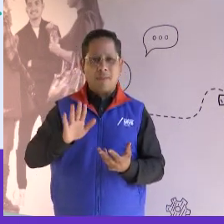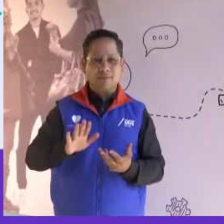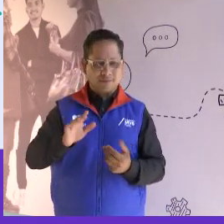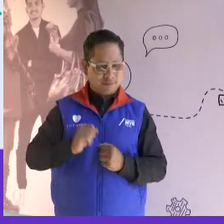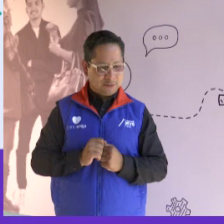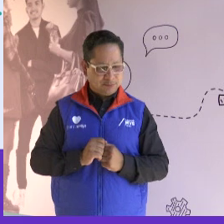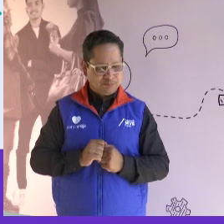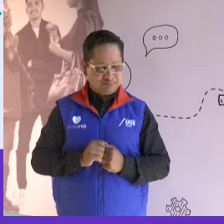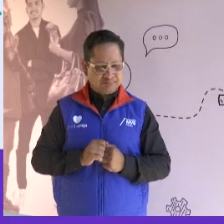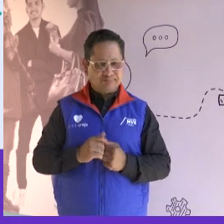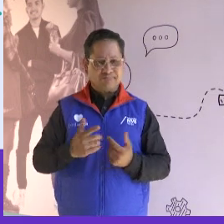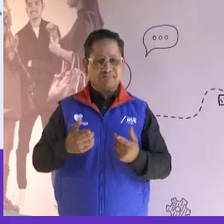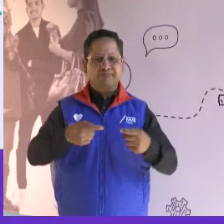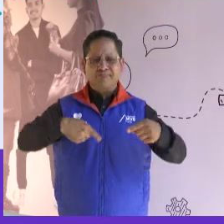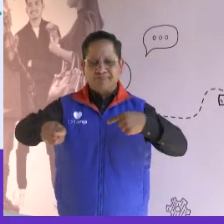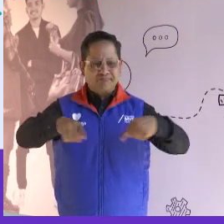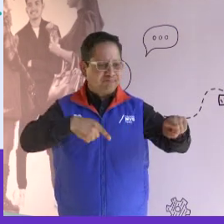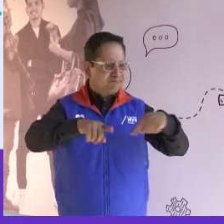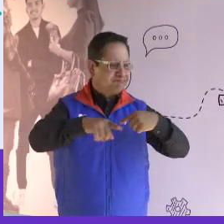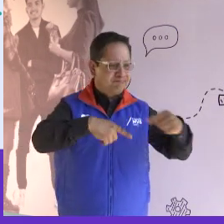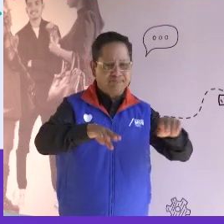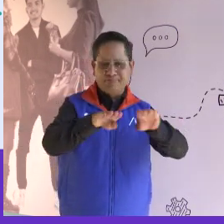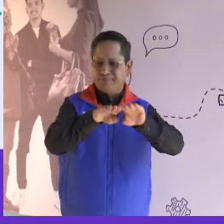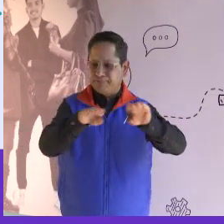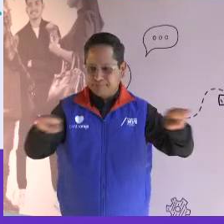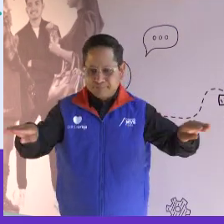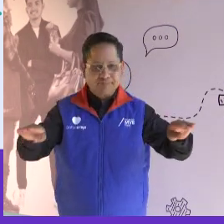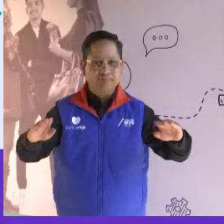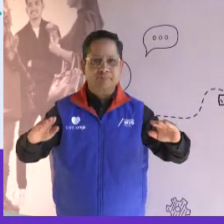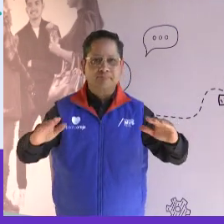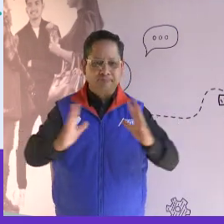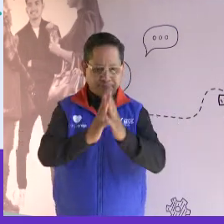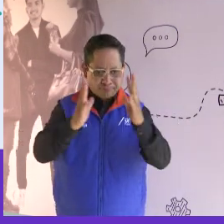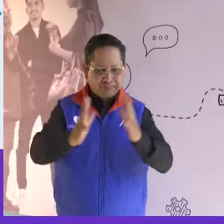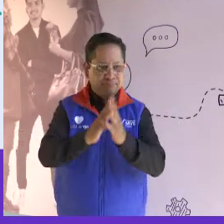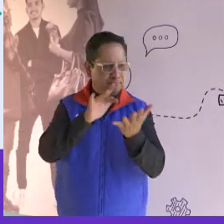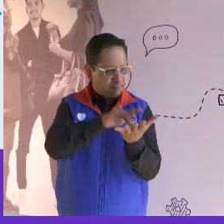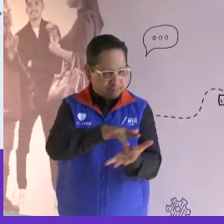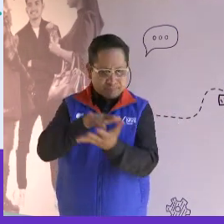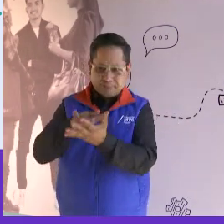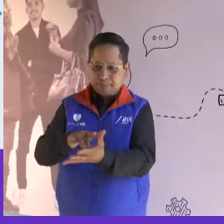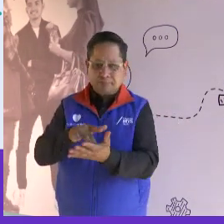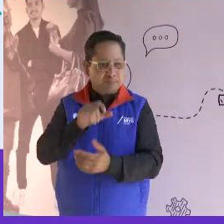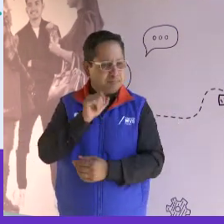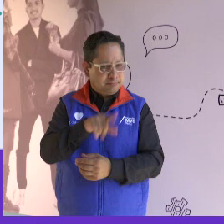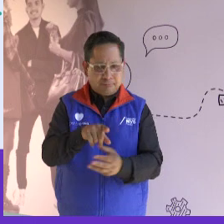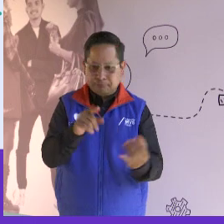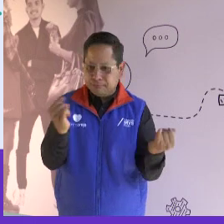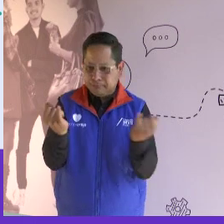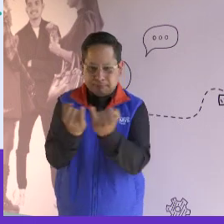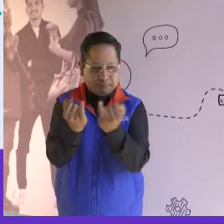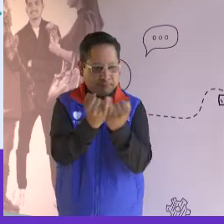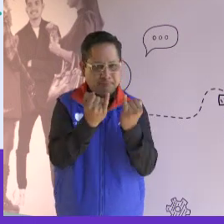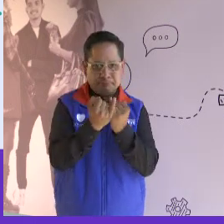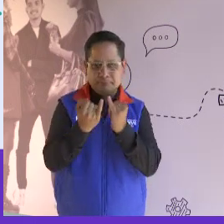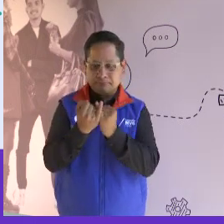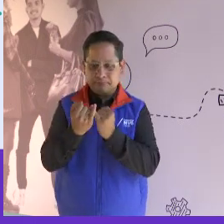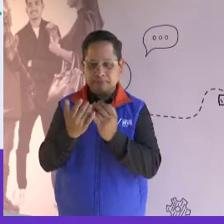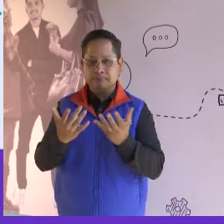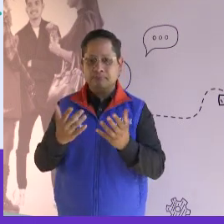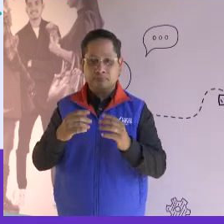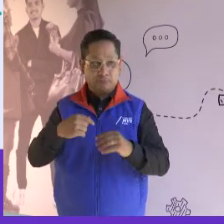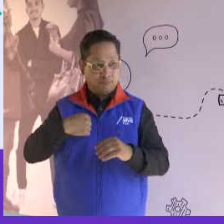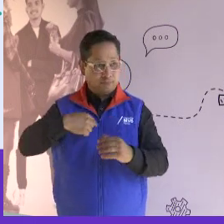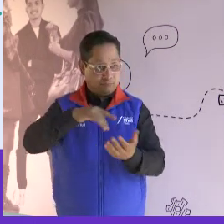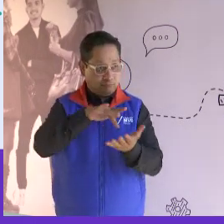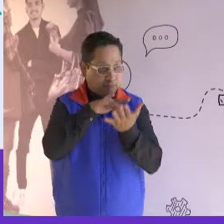horizontal que nos permitiera a todas participar de la misma forma, poner ciertas restricciones a cómo